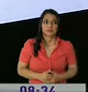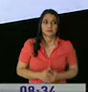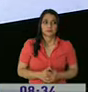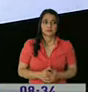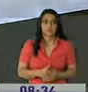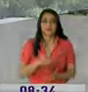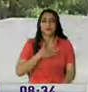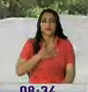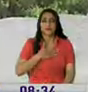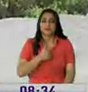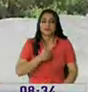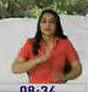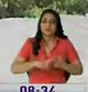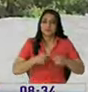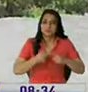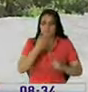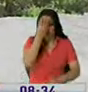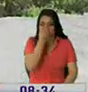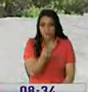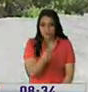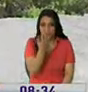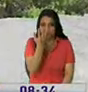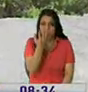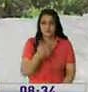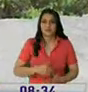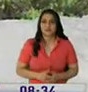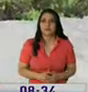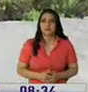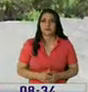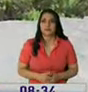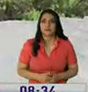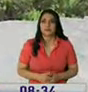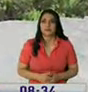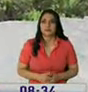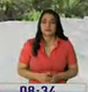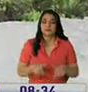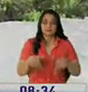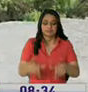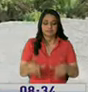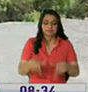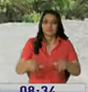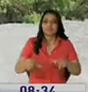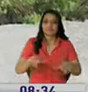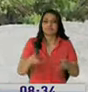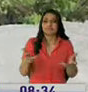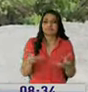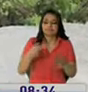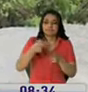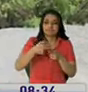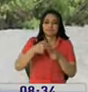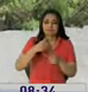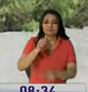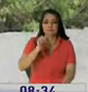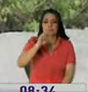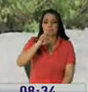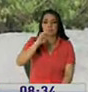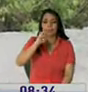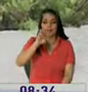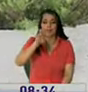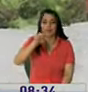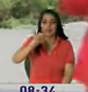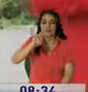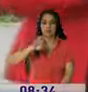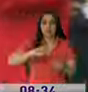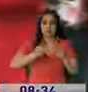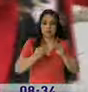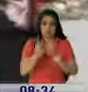Hola, mi Robert, ¿qué tal? Un buen día con todos nuestros vecinos. Sí, en efecto, me encuentro en el sector de la Armenia 2, acá en el Valle de los Chillos. Recordemos que